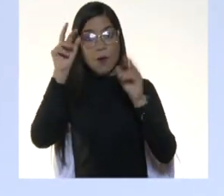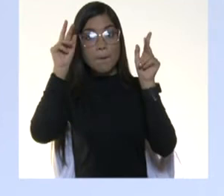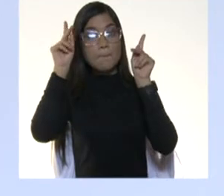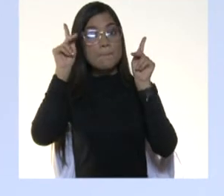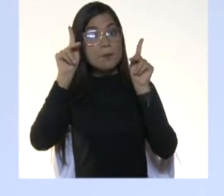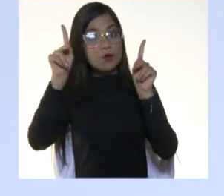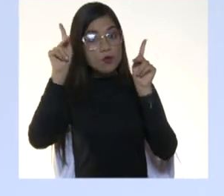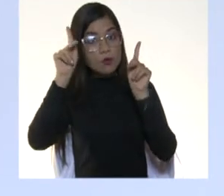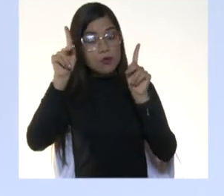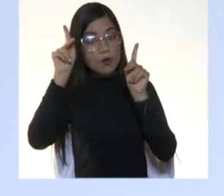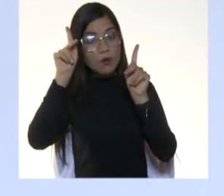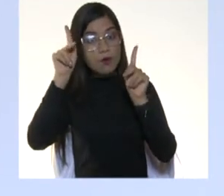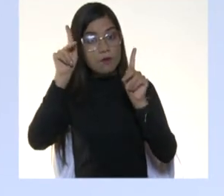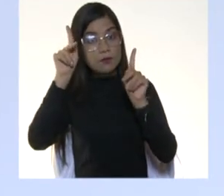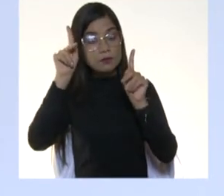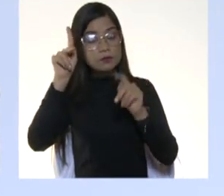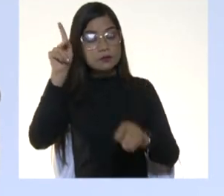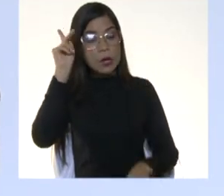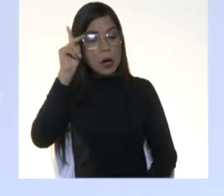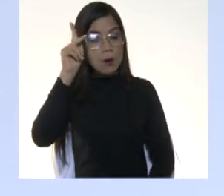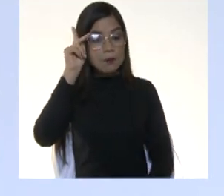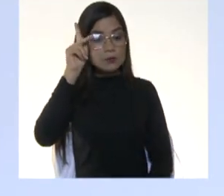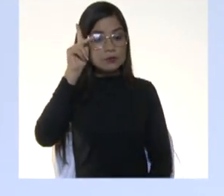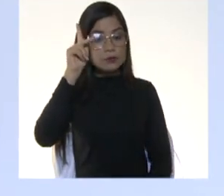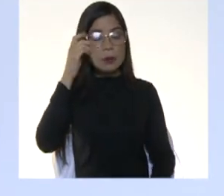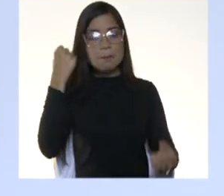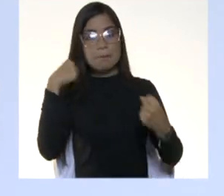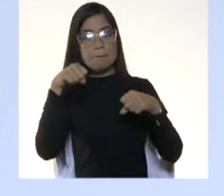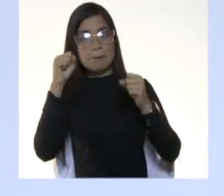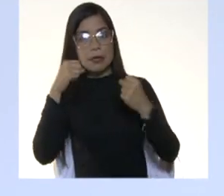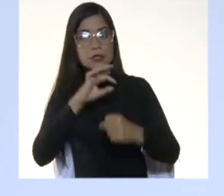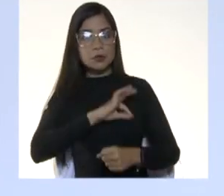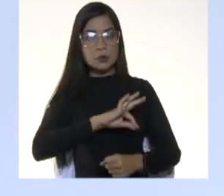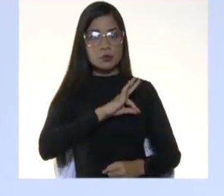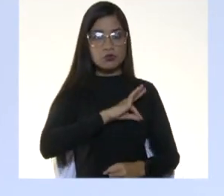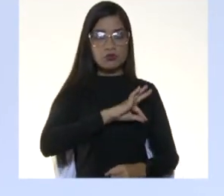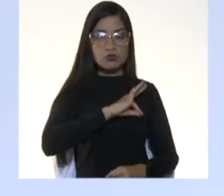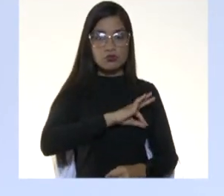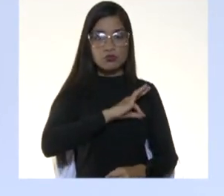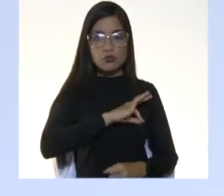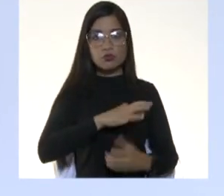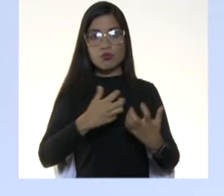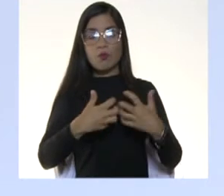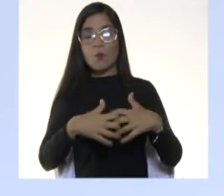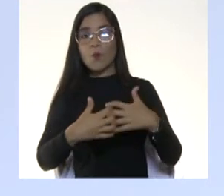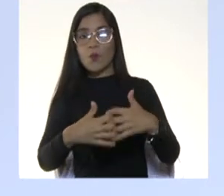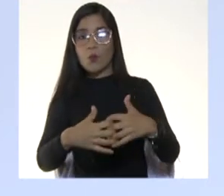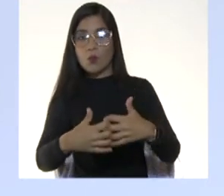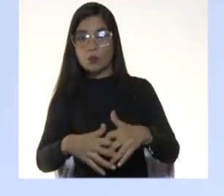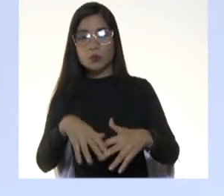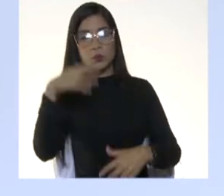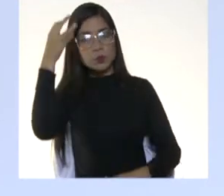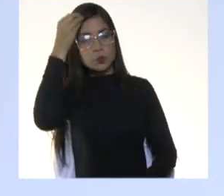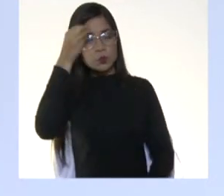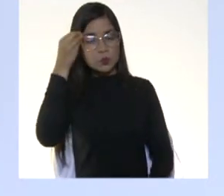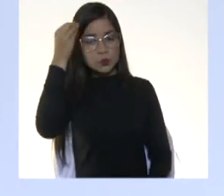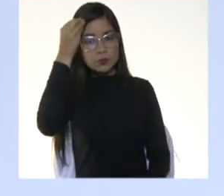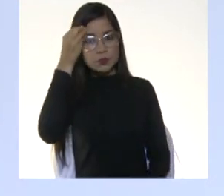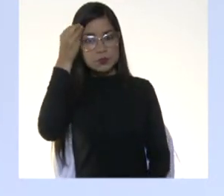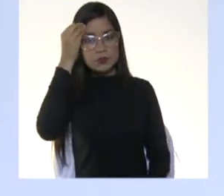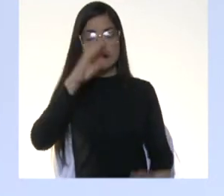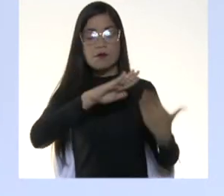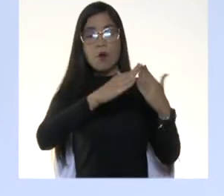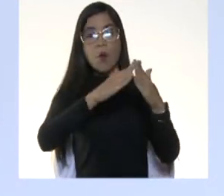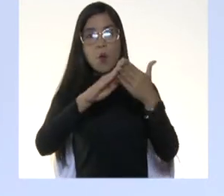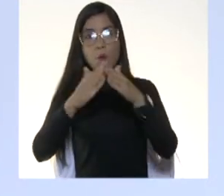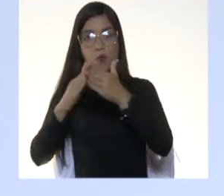esa práctica innovadora, cambiando con otro enfoque, un enfoque más hacia lo sociocrítico, un enfoque más llevado hacia el elemento social,